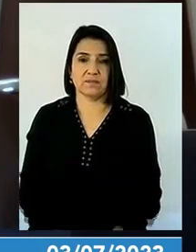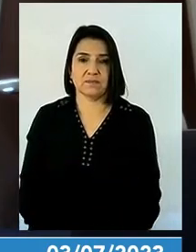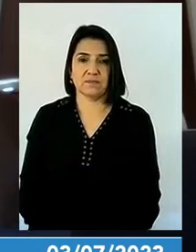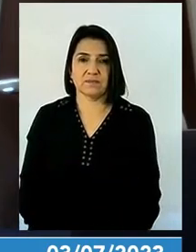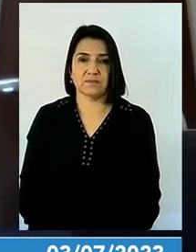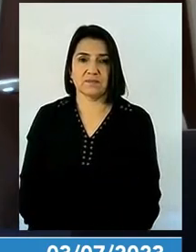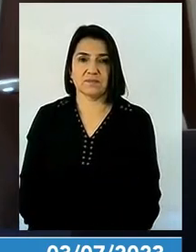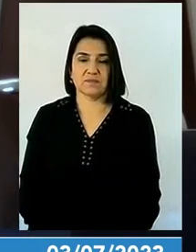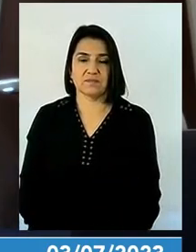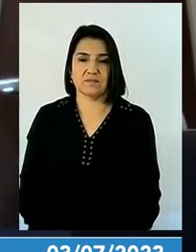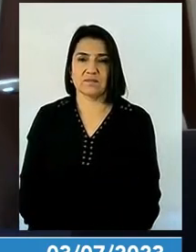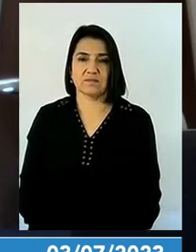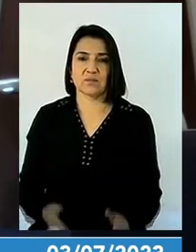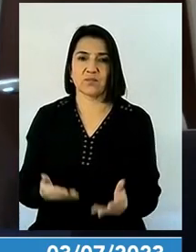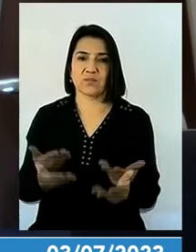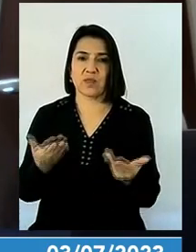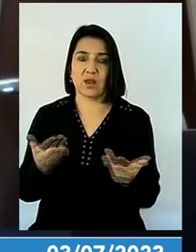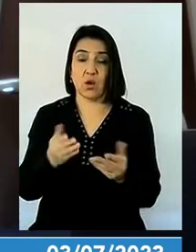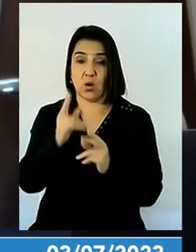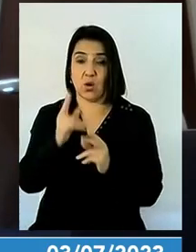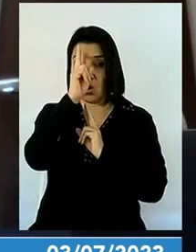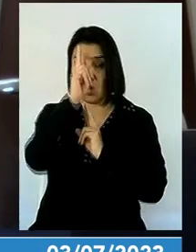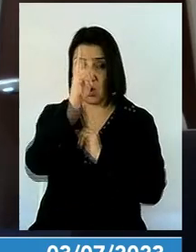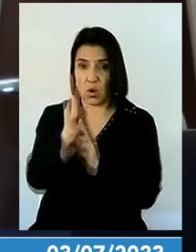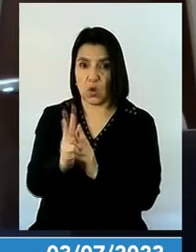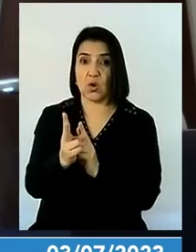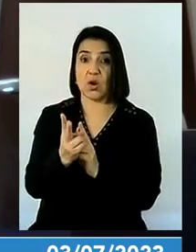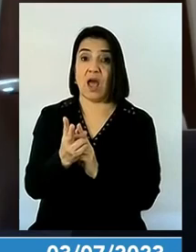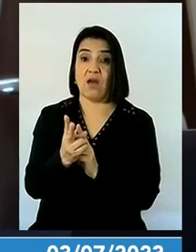la honorable de la comisión